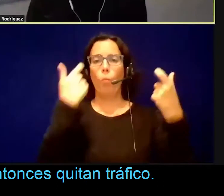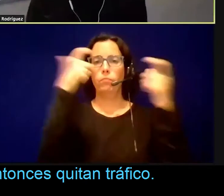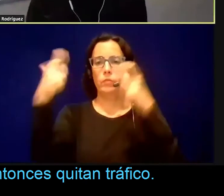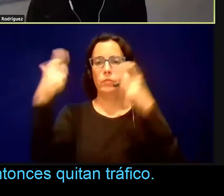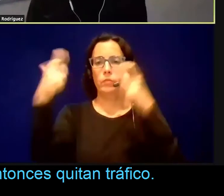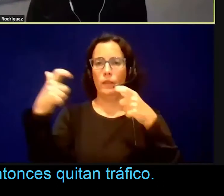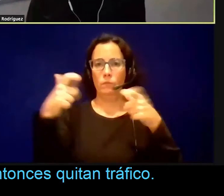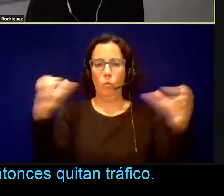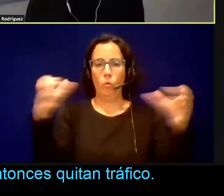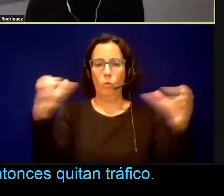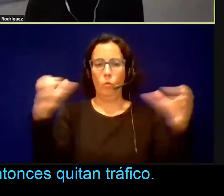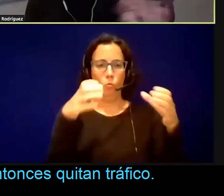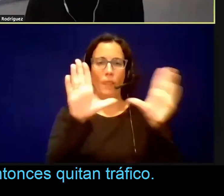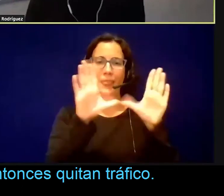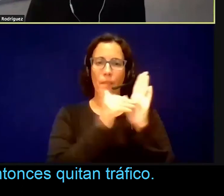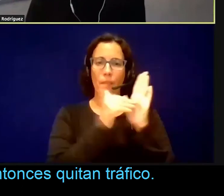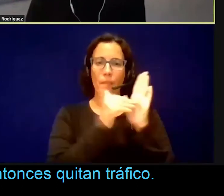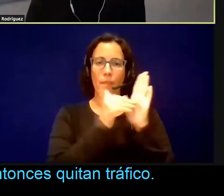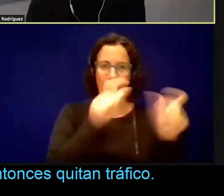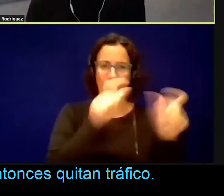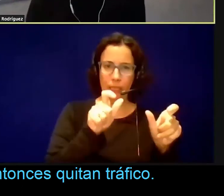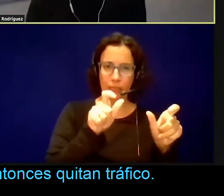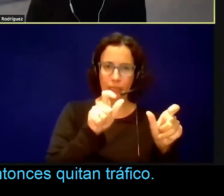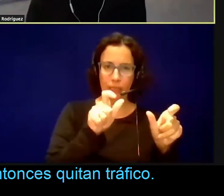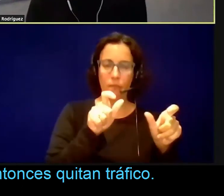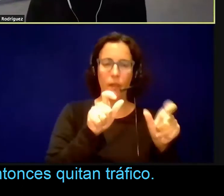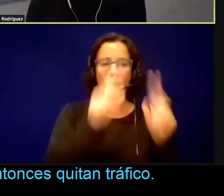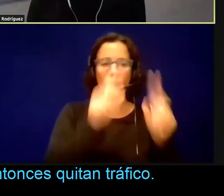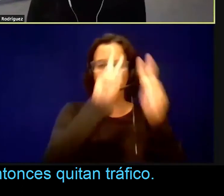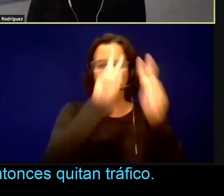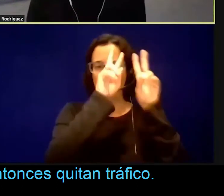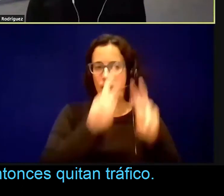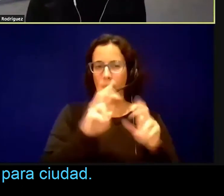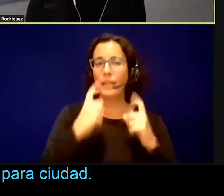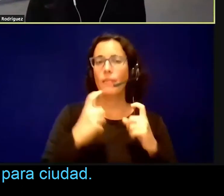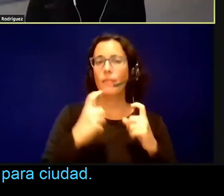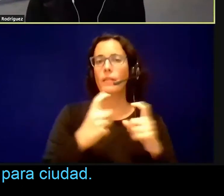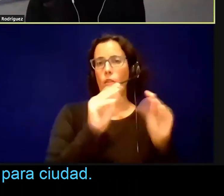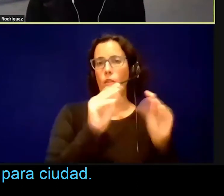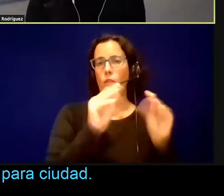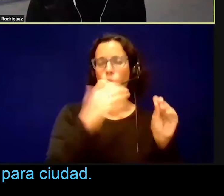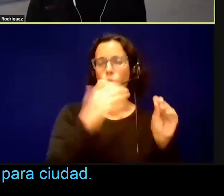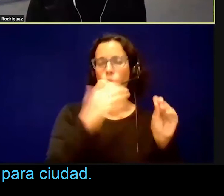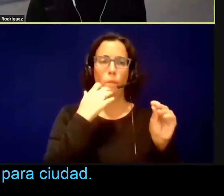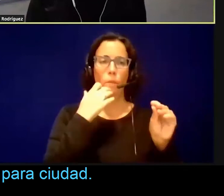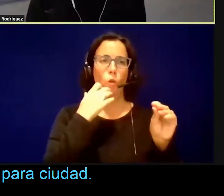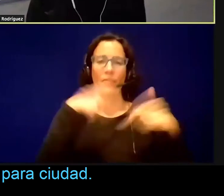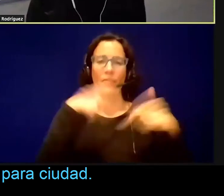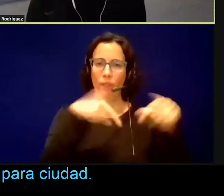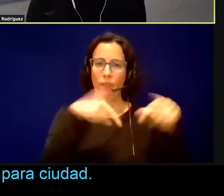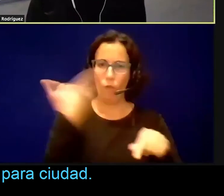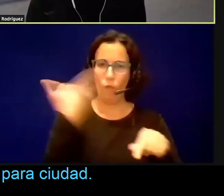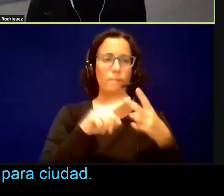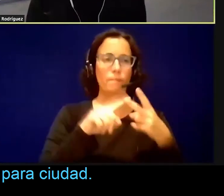habitantes, analizan las necesidades de esos 10.000 habitantes y entonces quitan tráfico, por ejemplo, utilizan las calzadas para